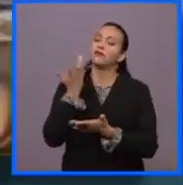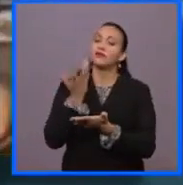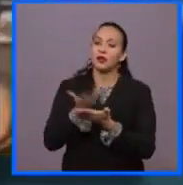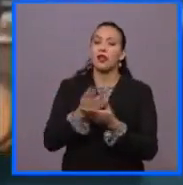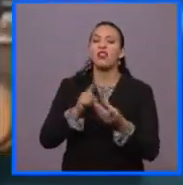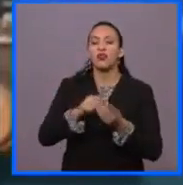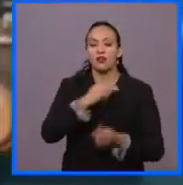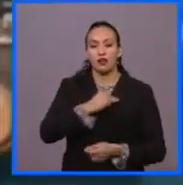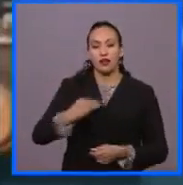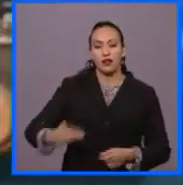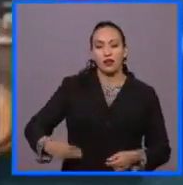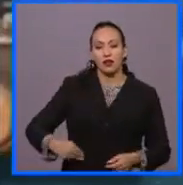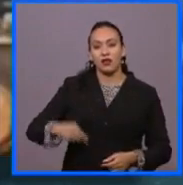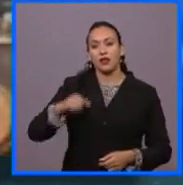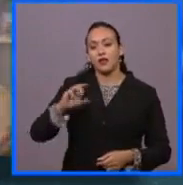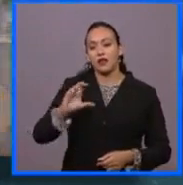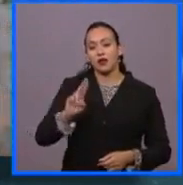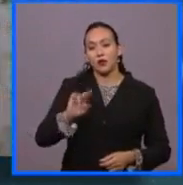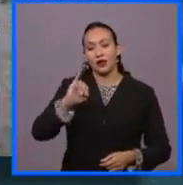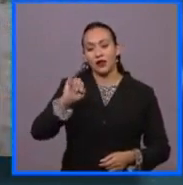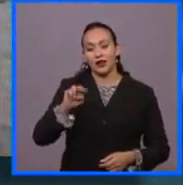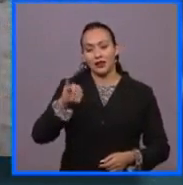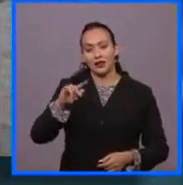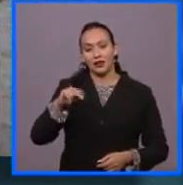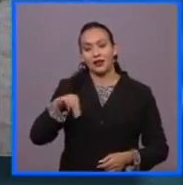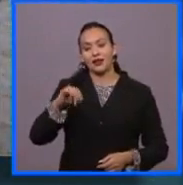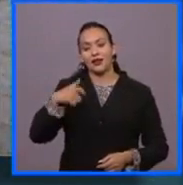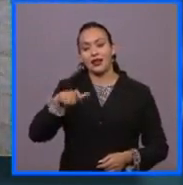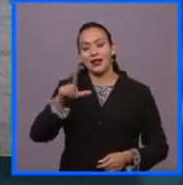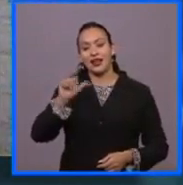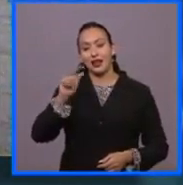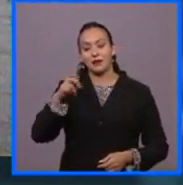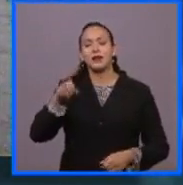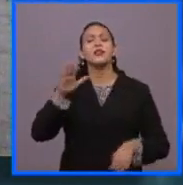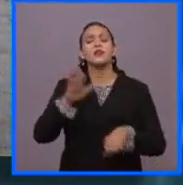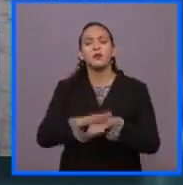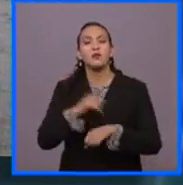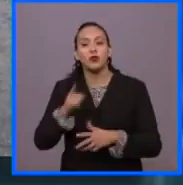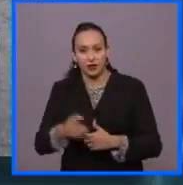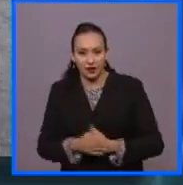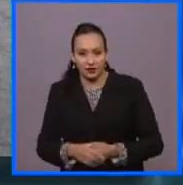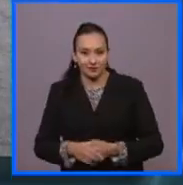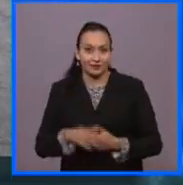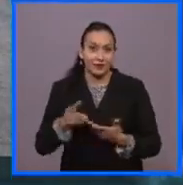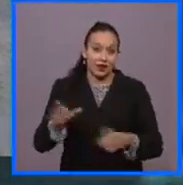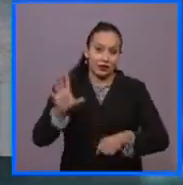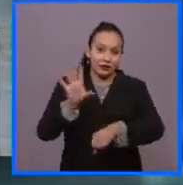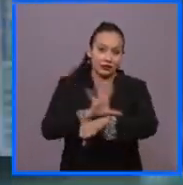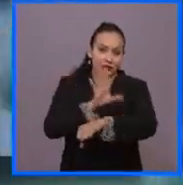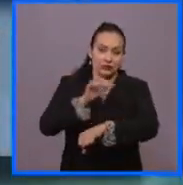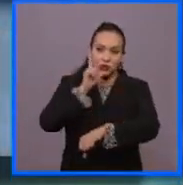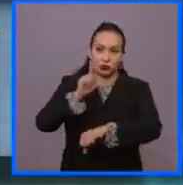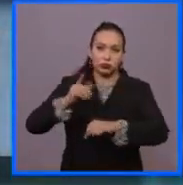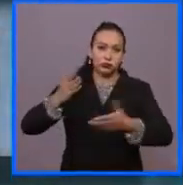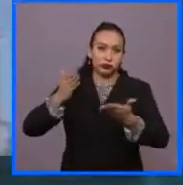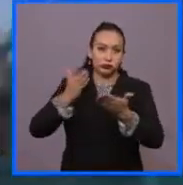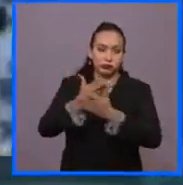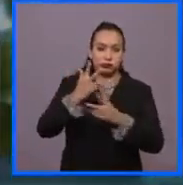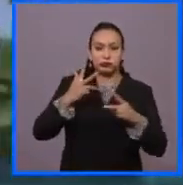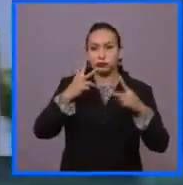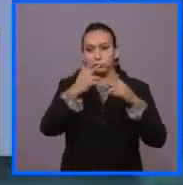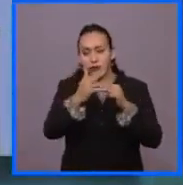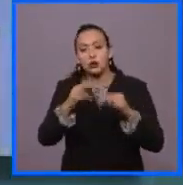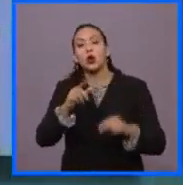los municipios de Coajinicuilapa y Ometepec, debido a la interrupción en los servicios de energía eléctrica, telefonía